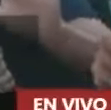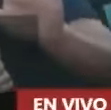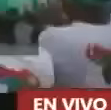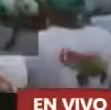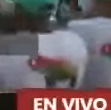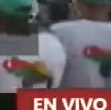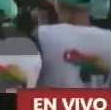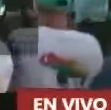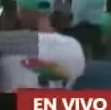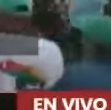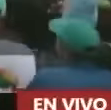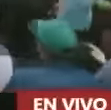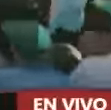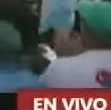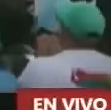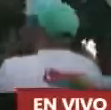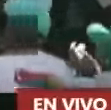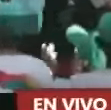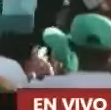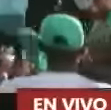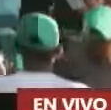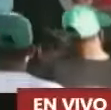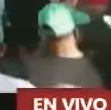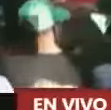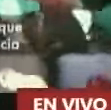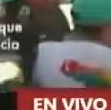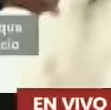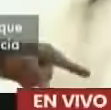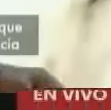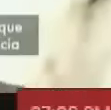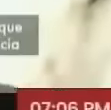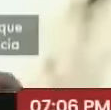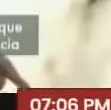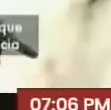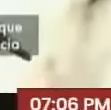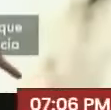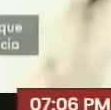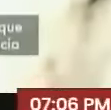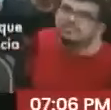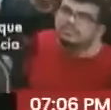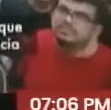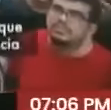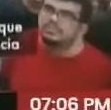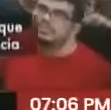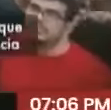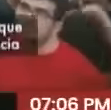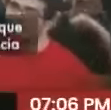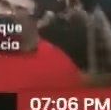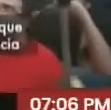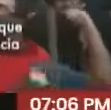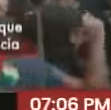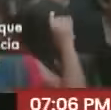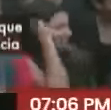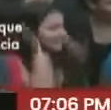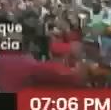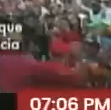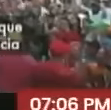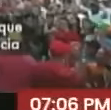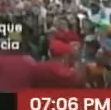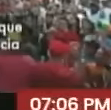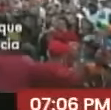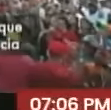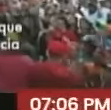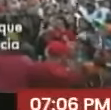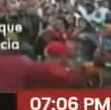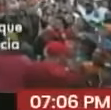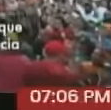en Venezuela en 2 siglos de república. Cuando votes y estés firmando el cuaderno de votación,